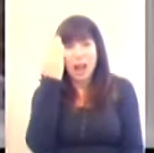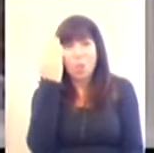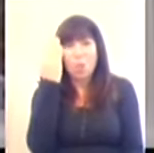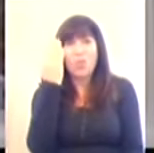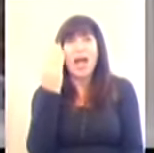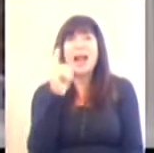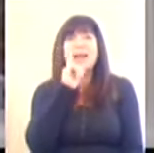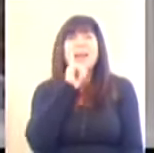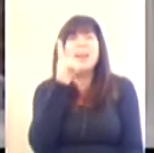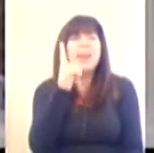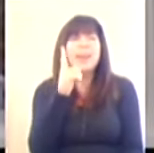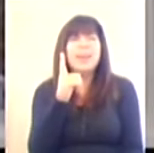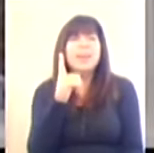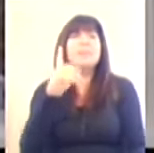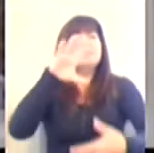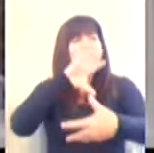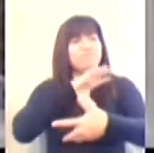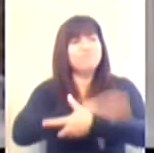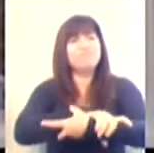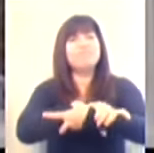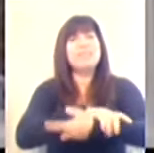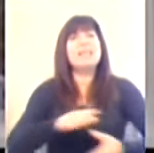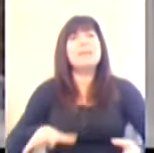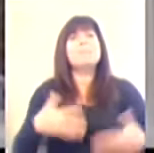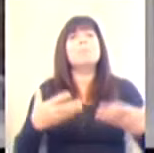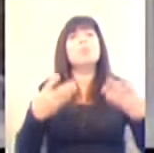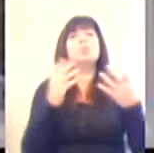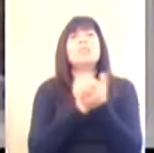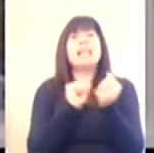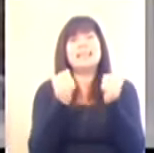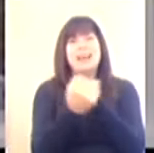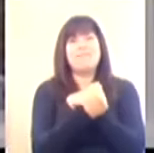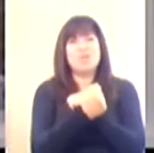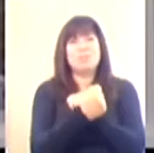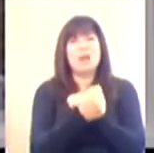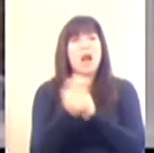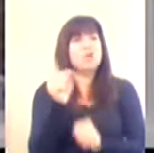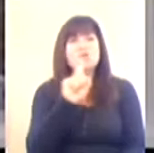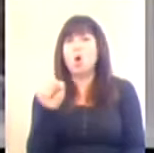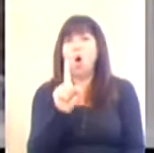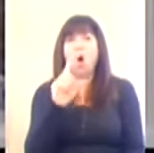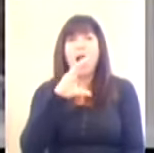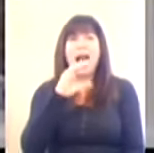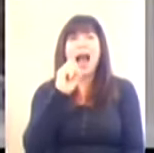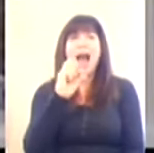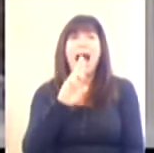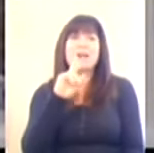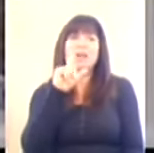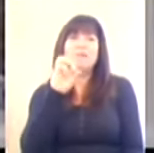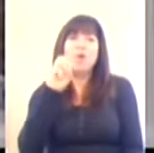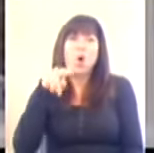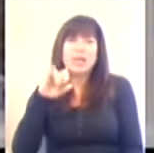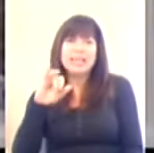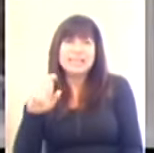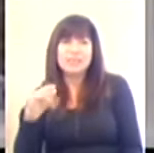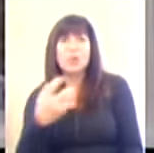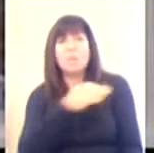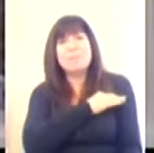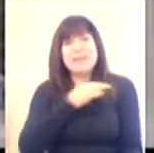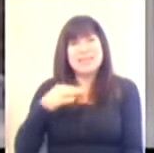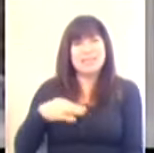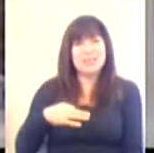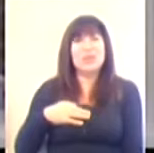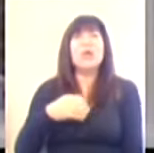a que ha sido el gran aliado en impulsar esta transformación hacia la descarbonización, que ha sido el ministro Juan Carlos Llobet, que yo sé que está